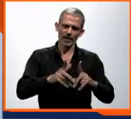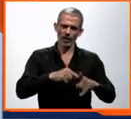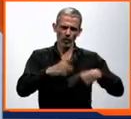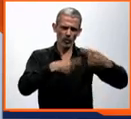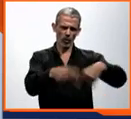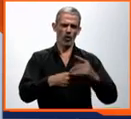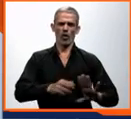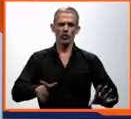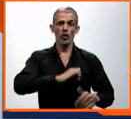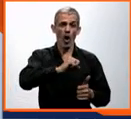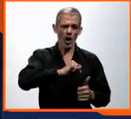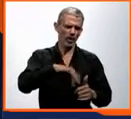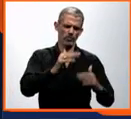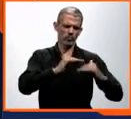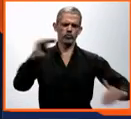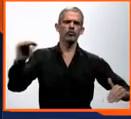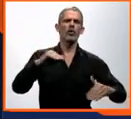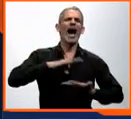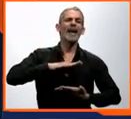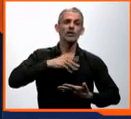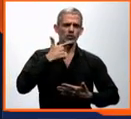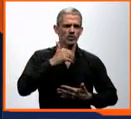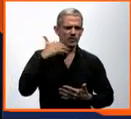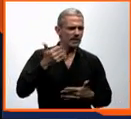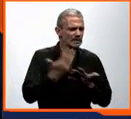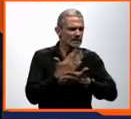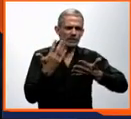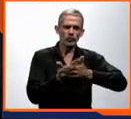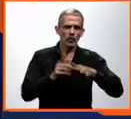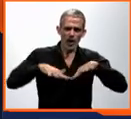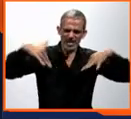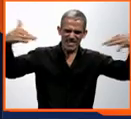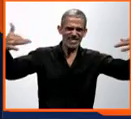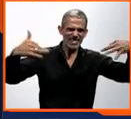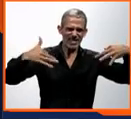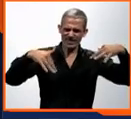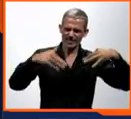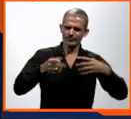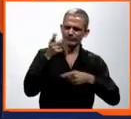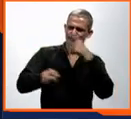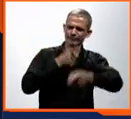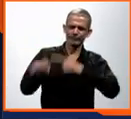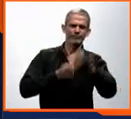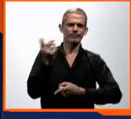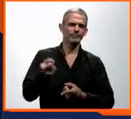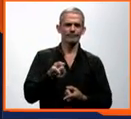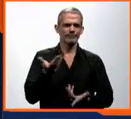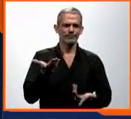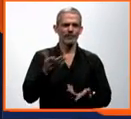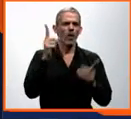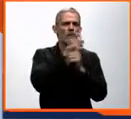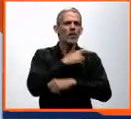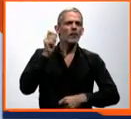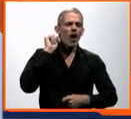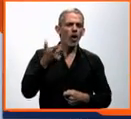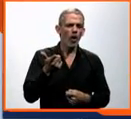Por momentos Saja sufriendo mucho con los hinchas porque se le cuestionaban algunos goles importantes.